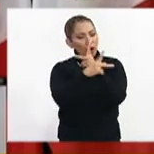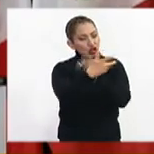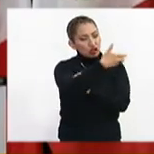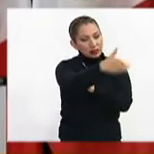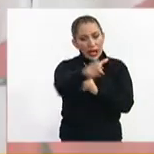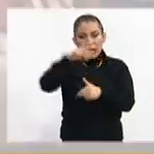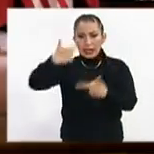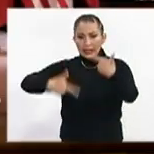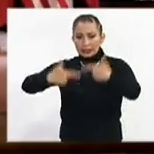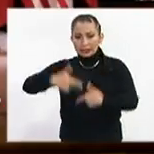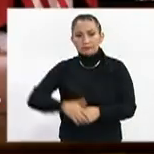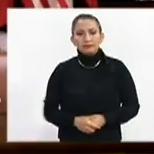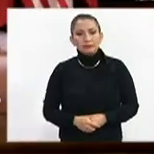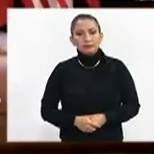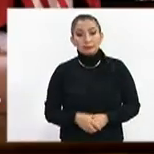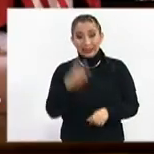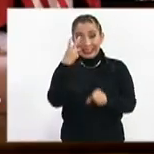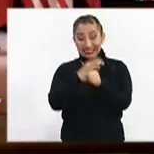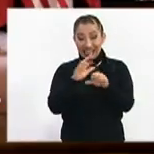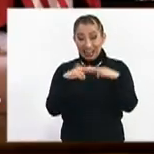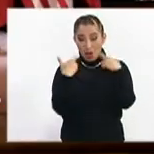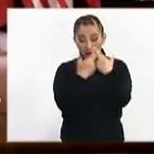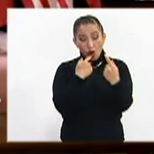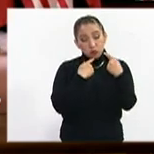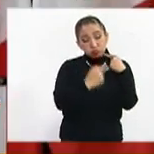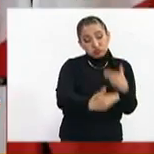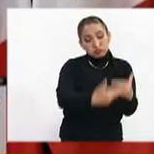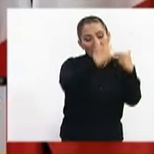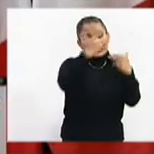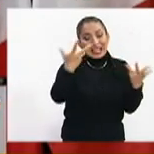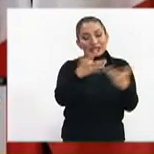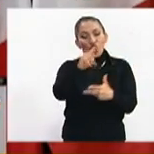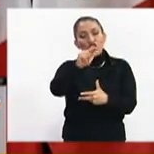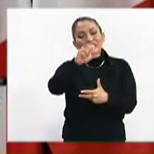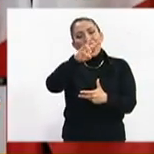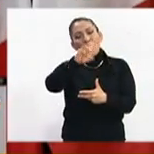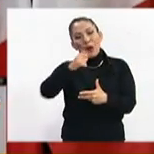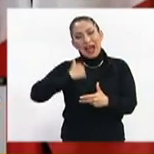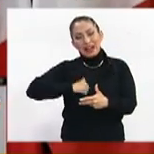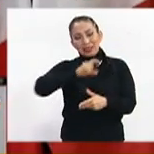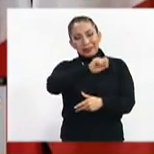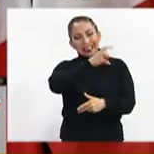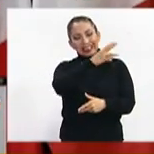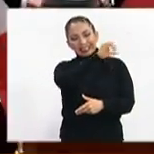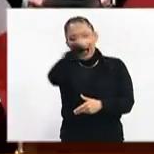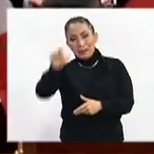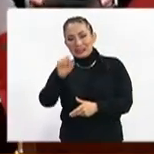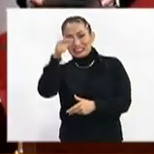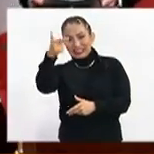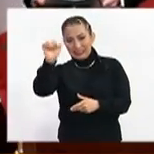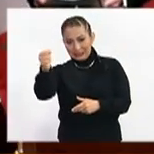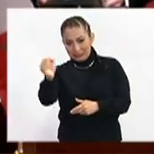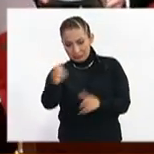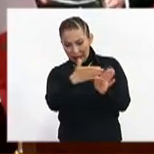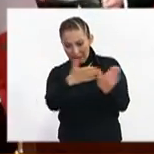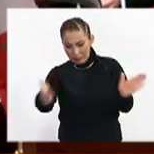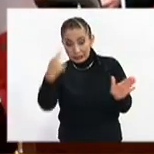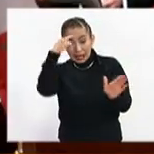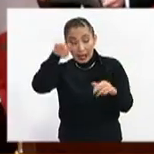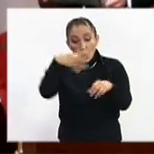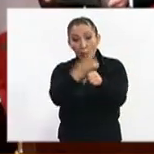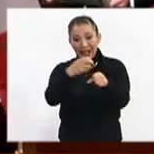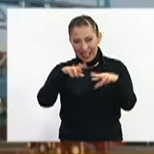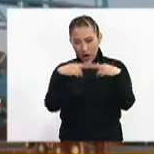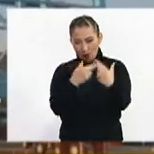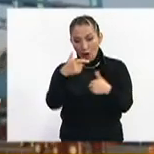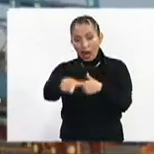agrícolas y lácteos. La tercera ronda de negociaciones se celebró en Ottawa, Canadá, del 23 al 27 de septiembre y se prevé que la